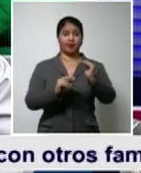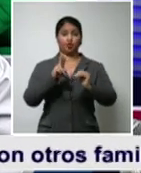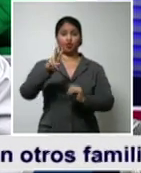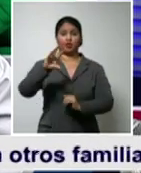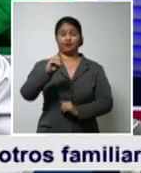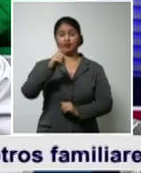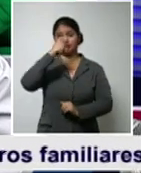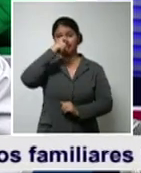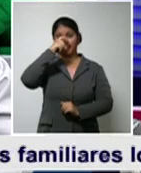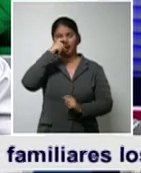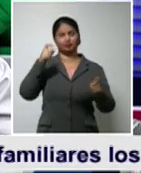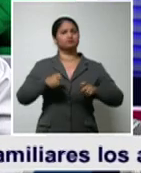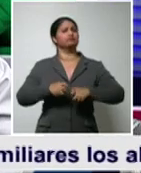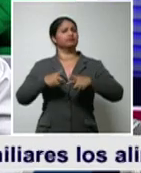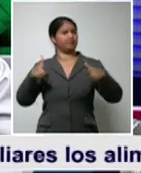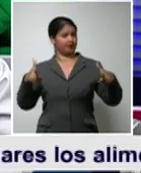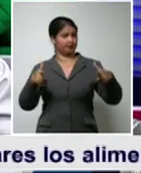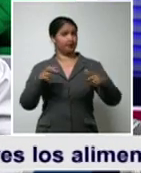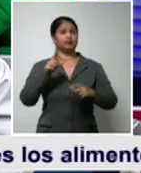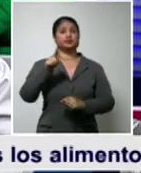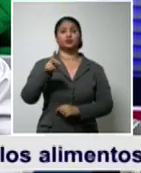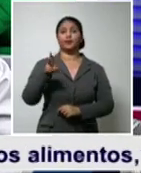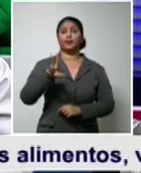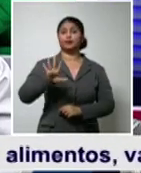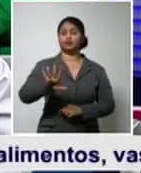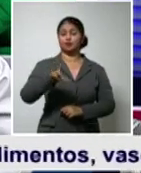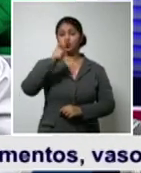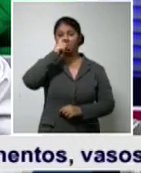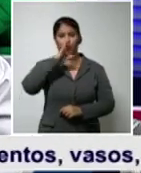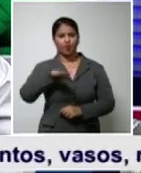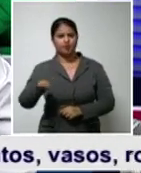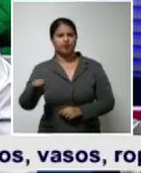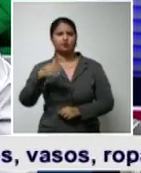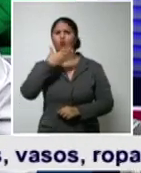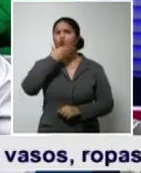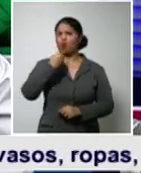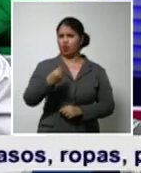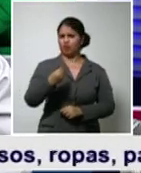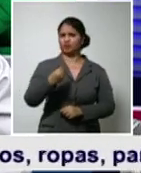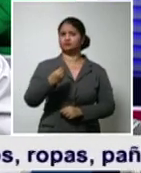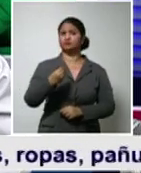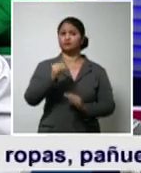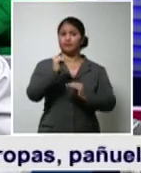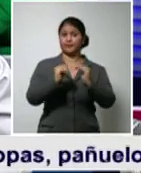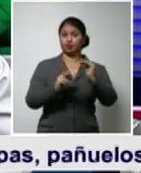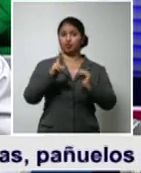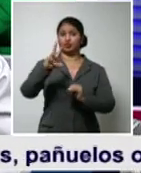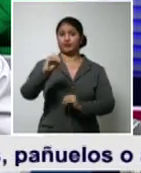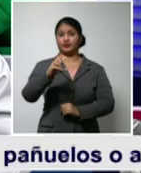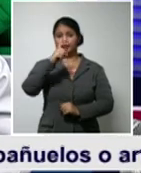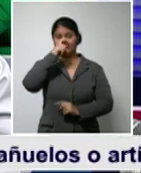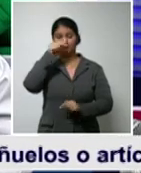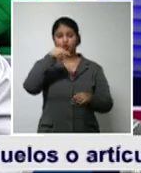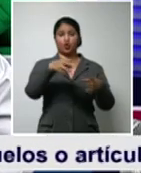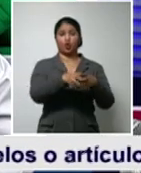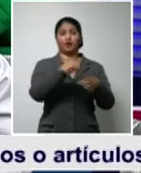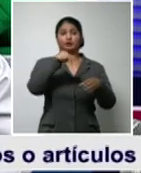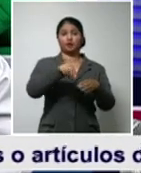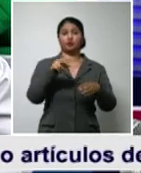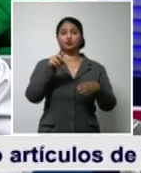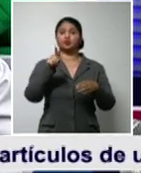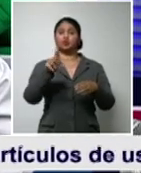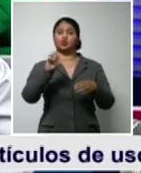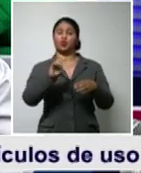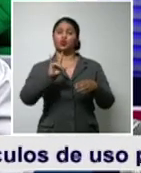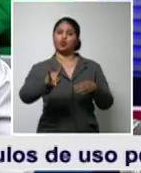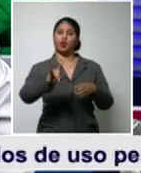una cifra elevada, 125 niños jóvenes se diagnostican ayer. De ellos, 109 en edades